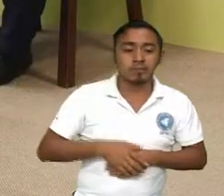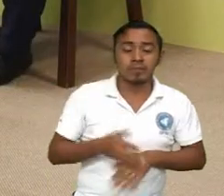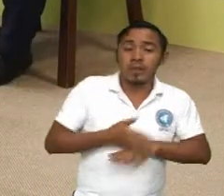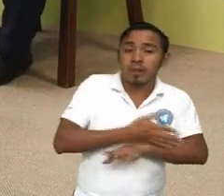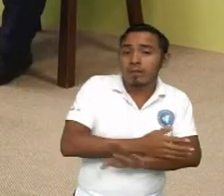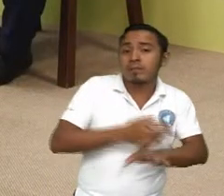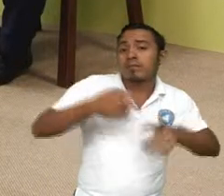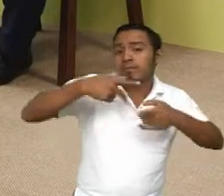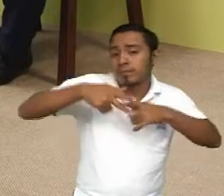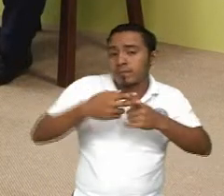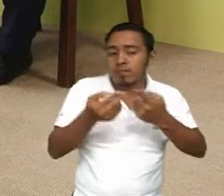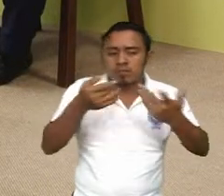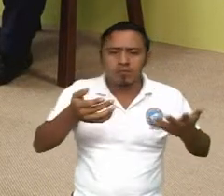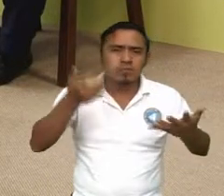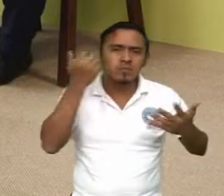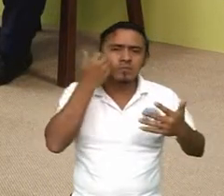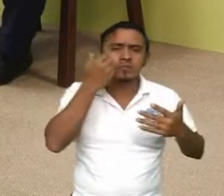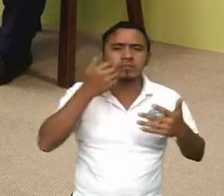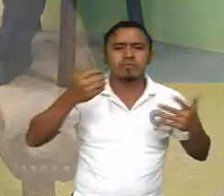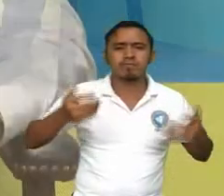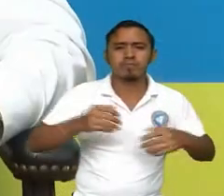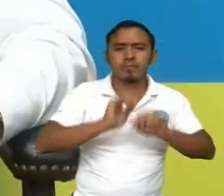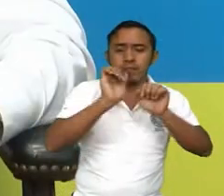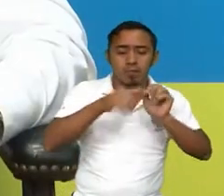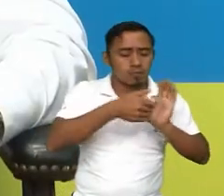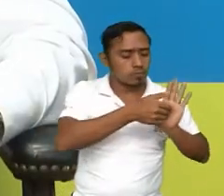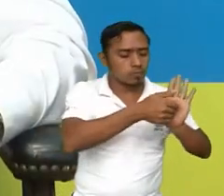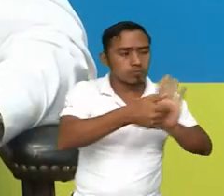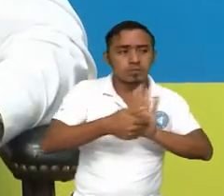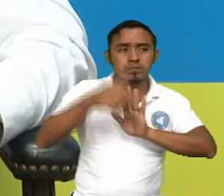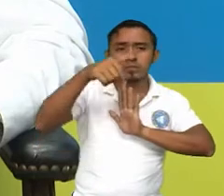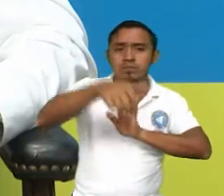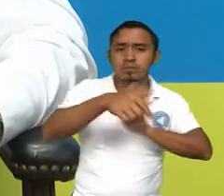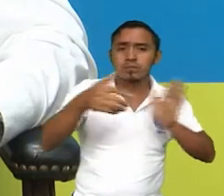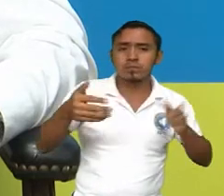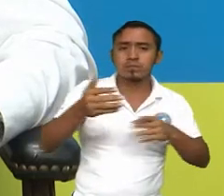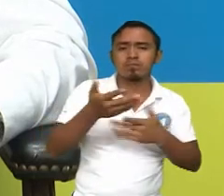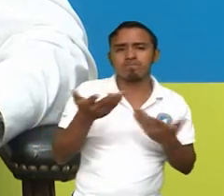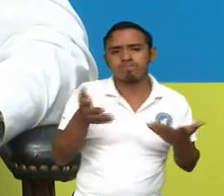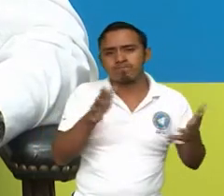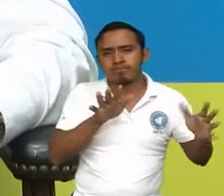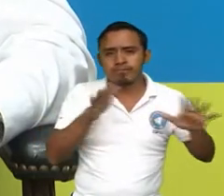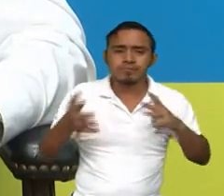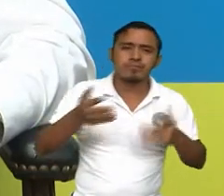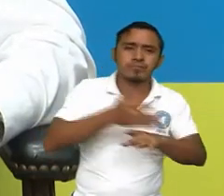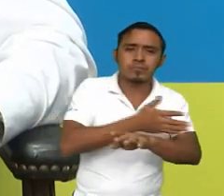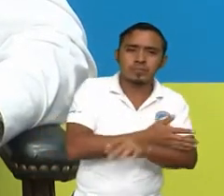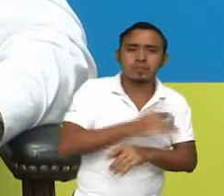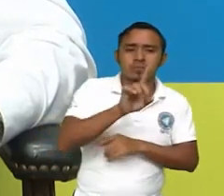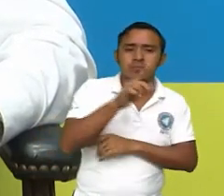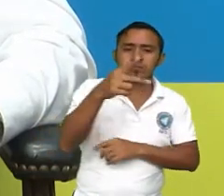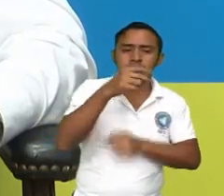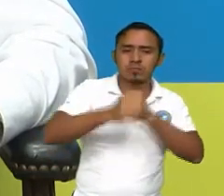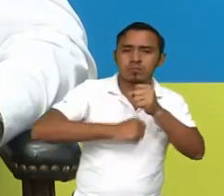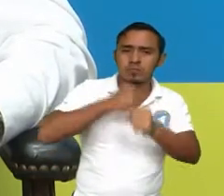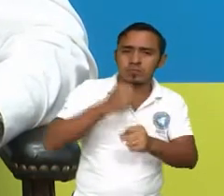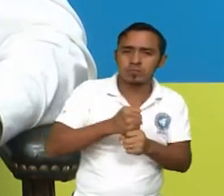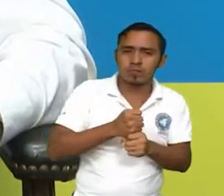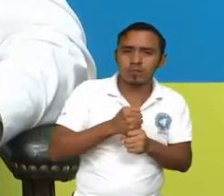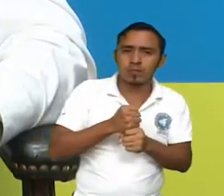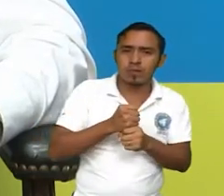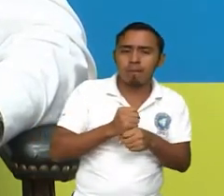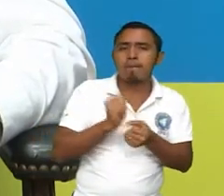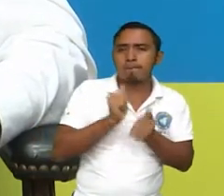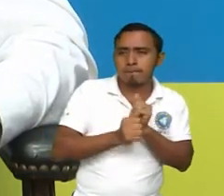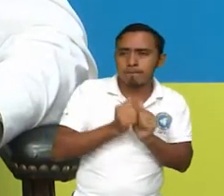que esta enfermedad se presenta y entre antes de los 18 años y suele